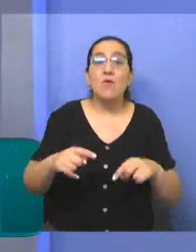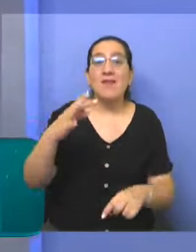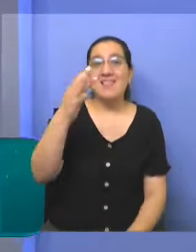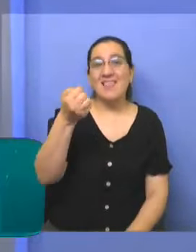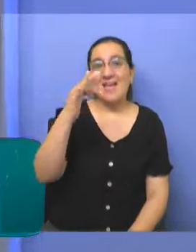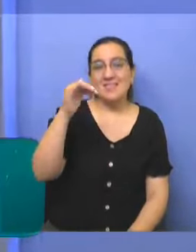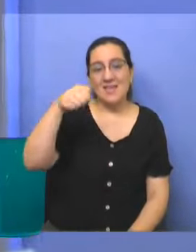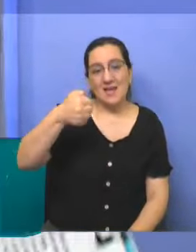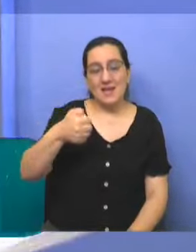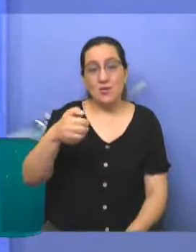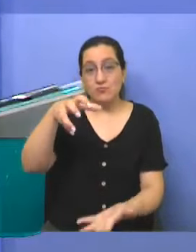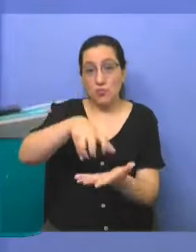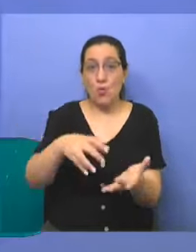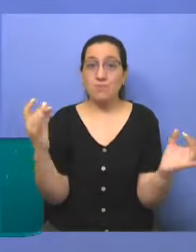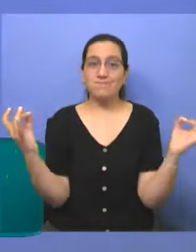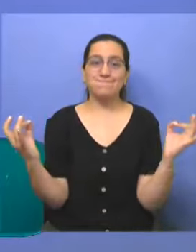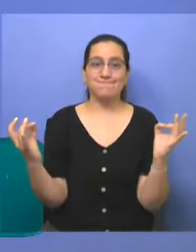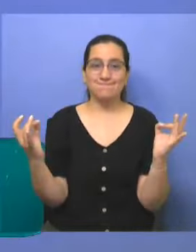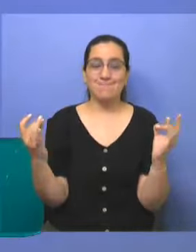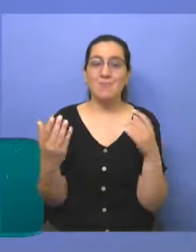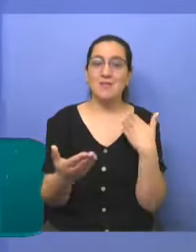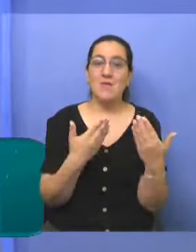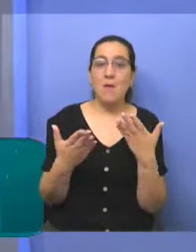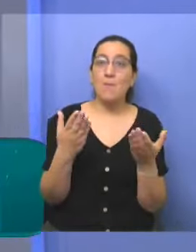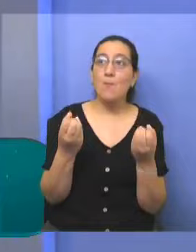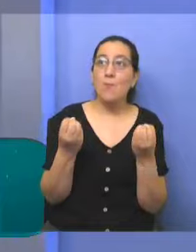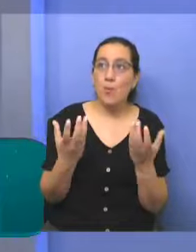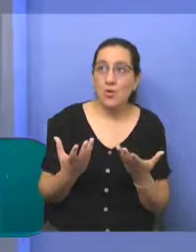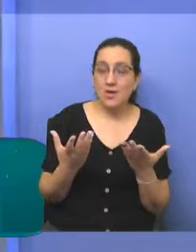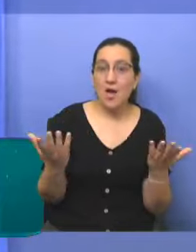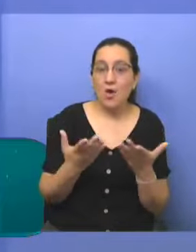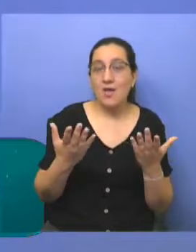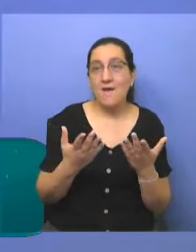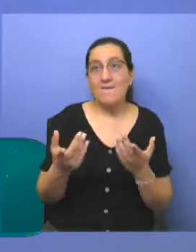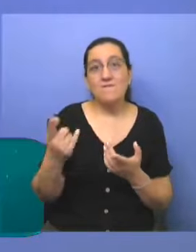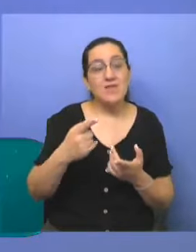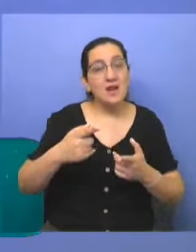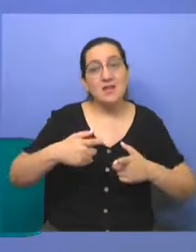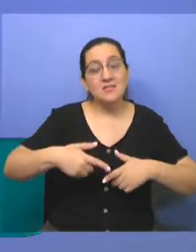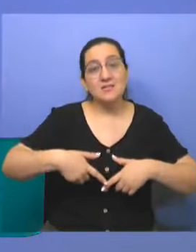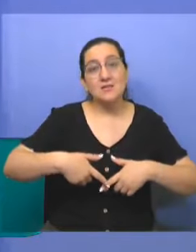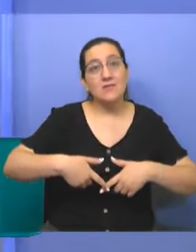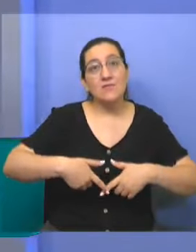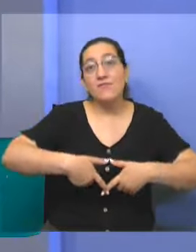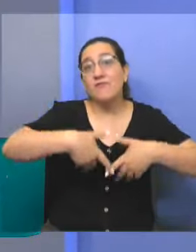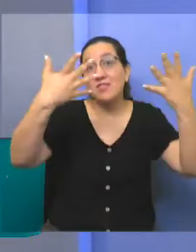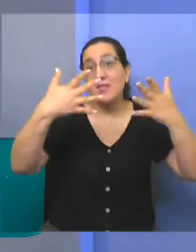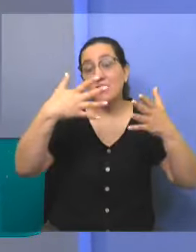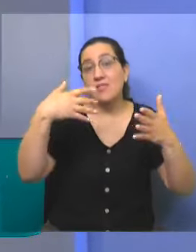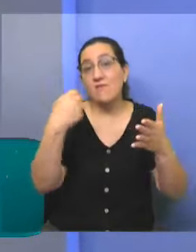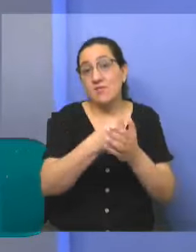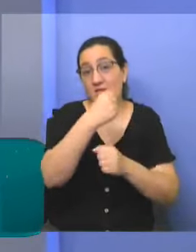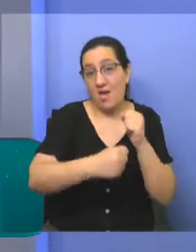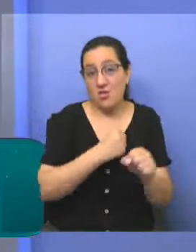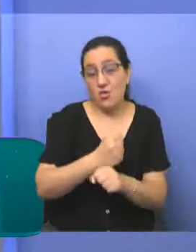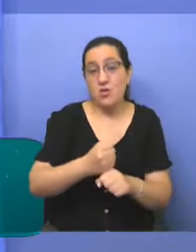con su espacio Feng Shui, que vamos a estar hablando porque se vienen las épocas estas de las fiestas de fin de año. Y es momento de agradecer,